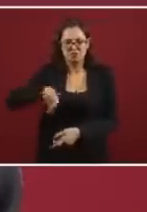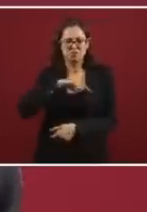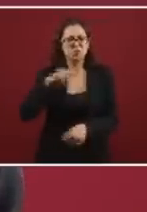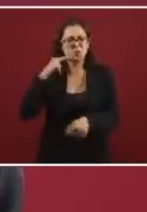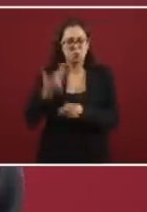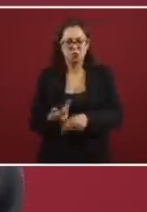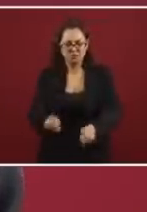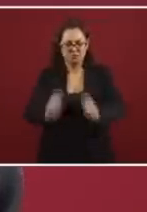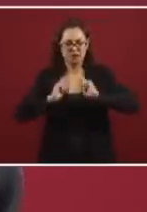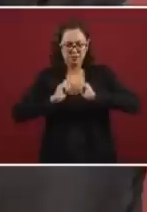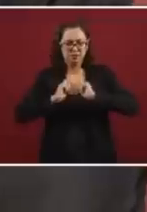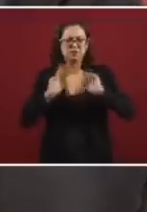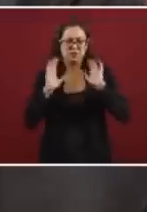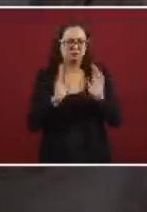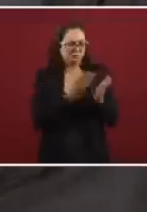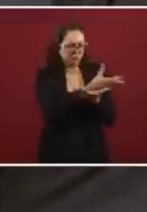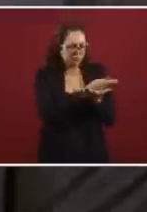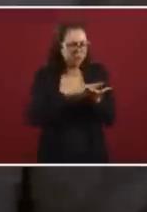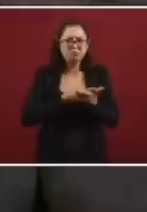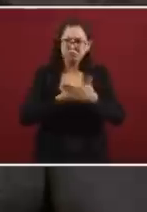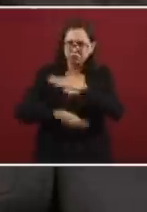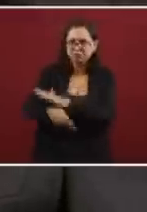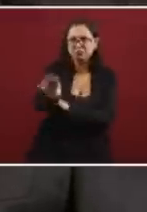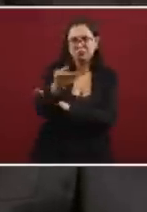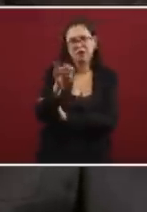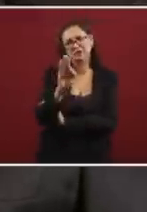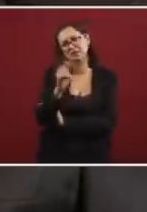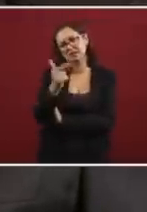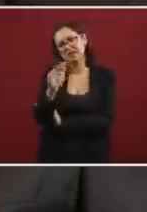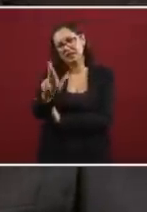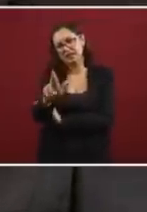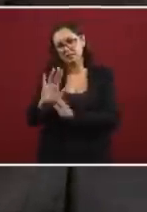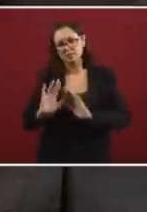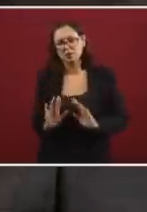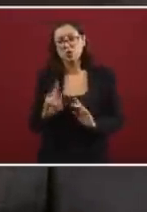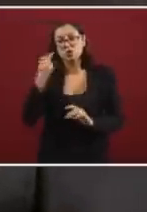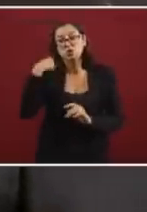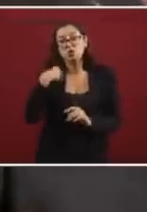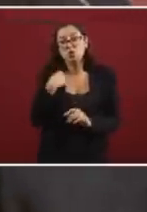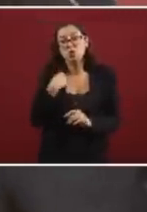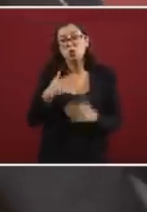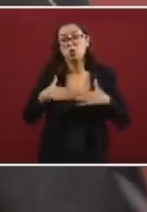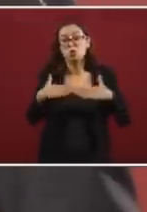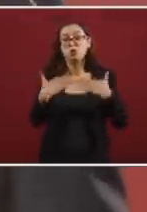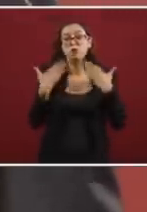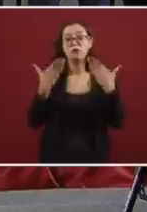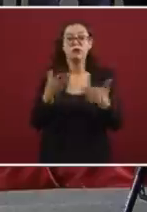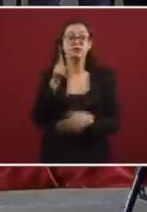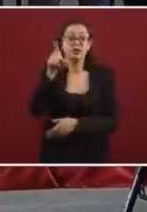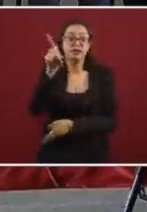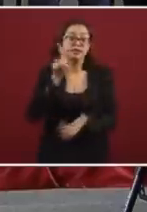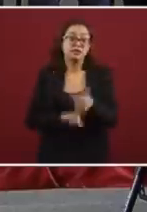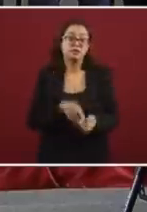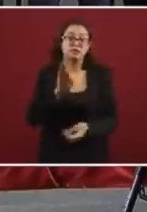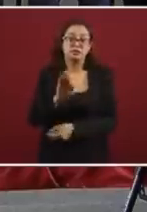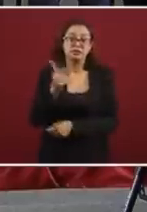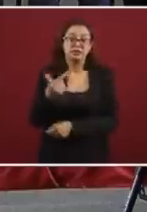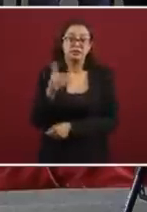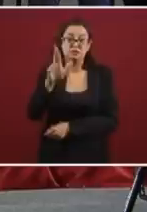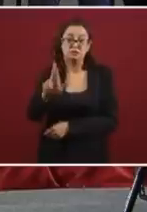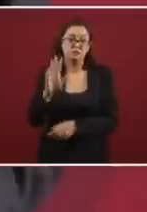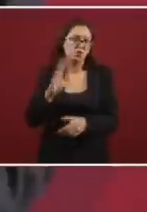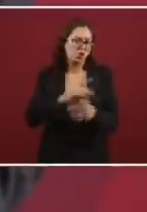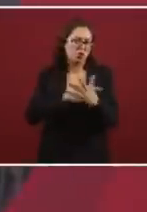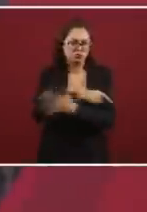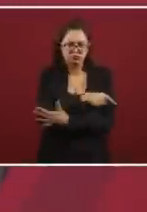fiscalía y yo tengo confianza en que en la fiscalía se van a atender